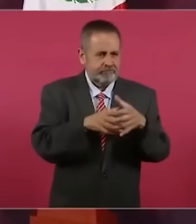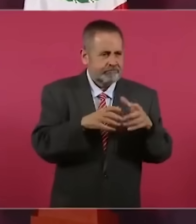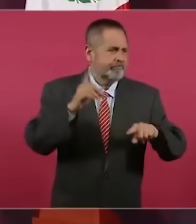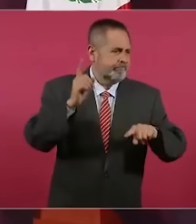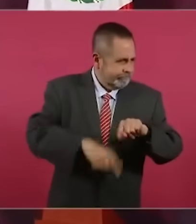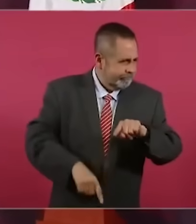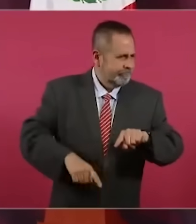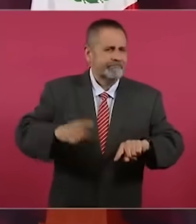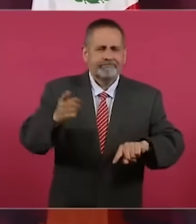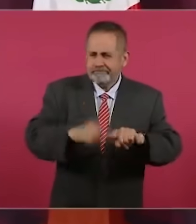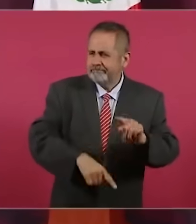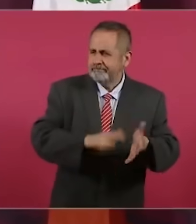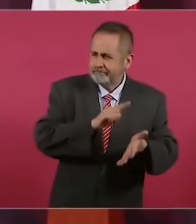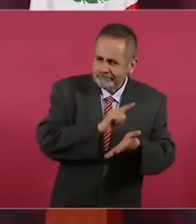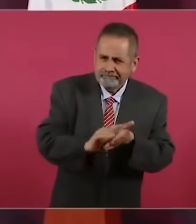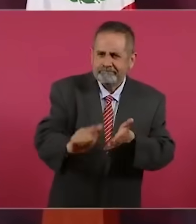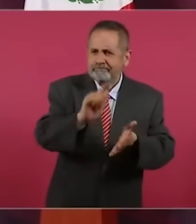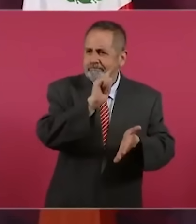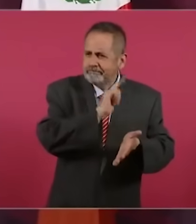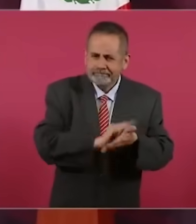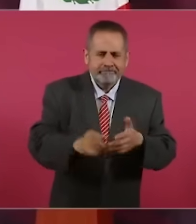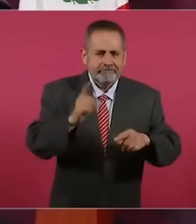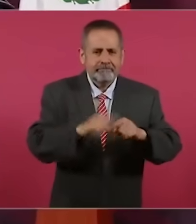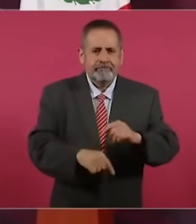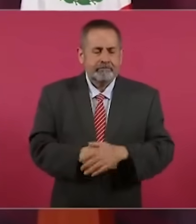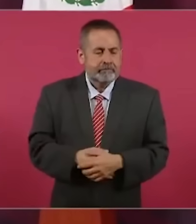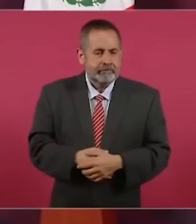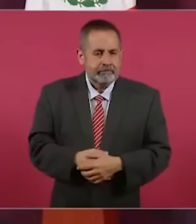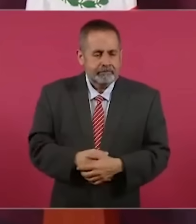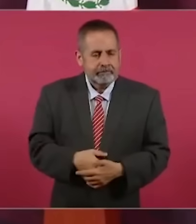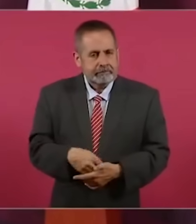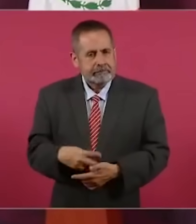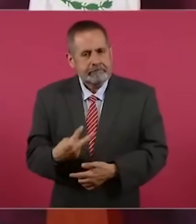limpiando el Poder Judicial. Pues no pude,